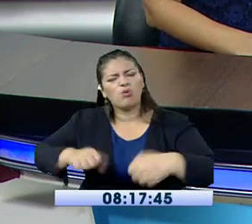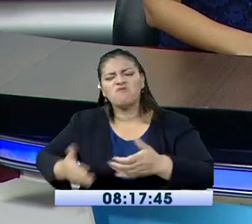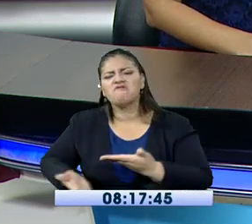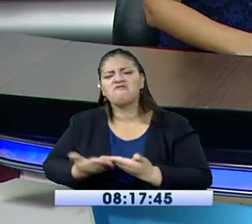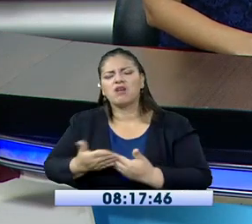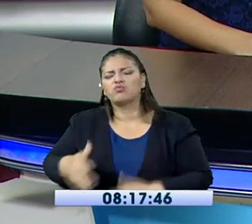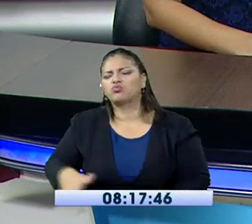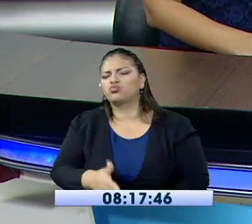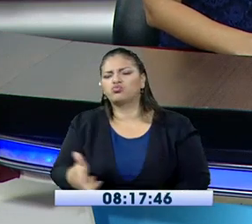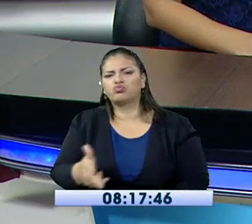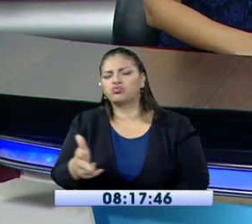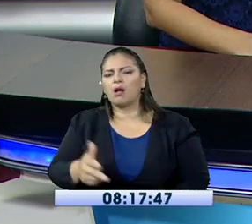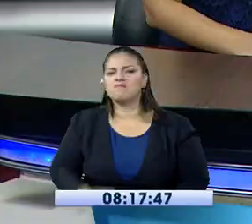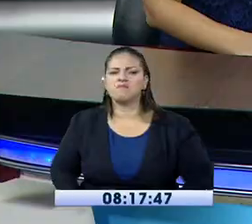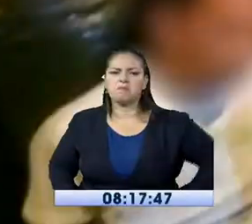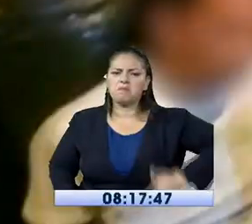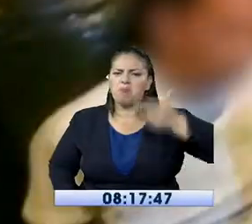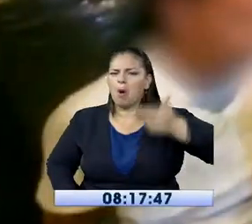región del país.